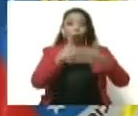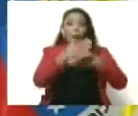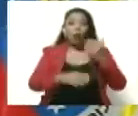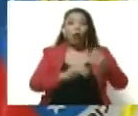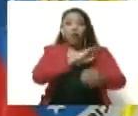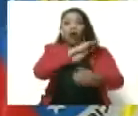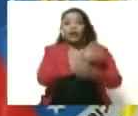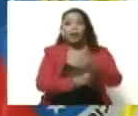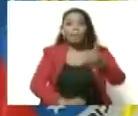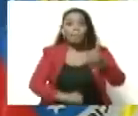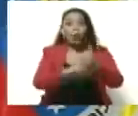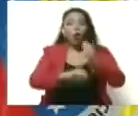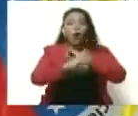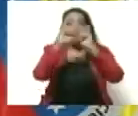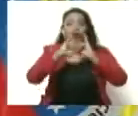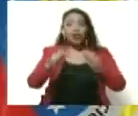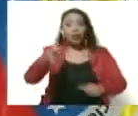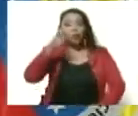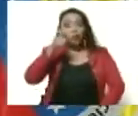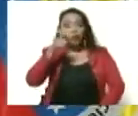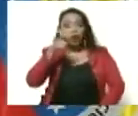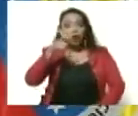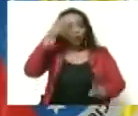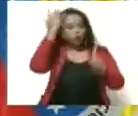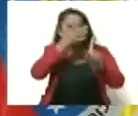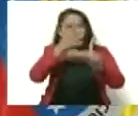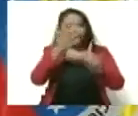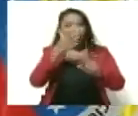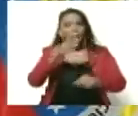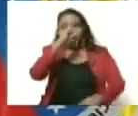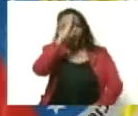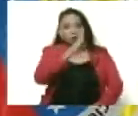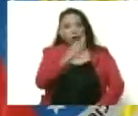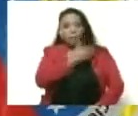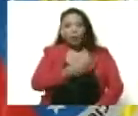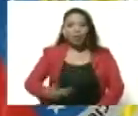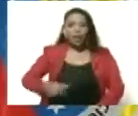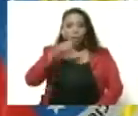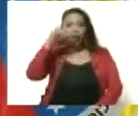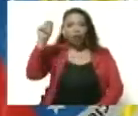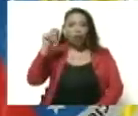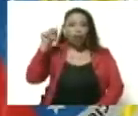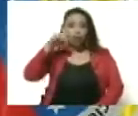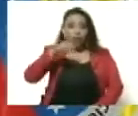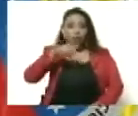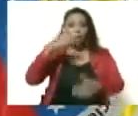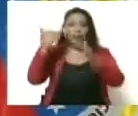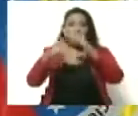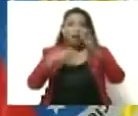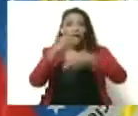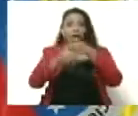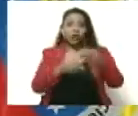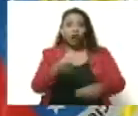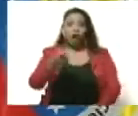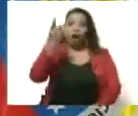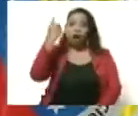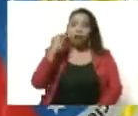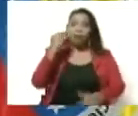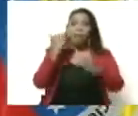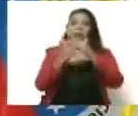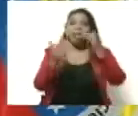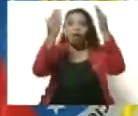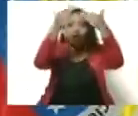plan Navidades Felices y Seguras por instrucciones precisas de nuestro presidente y este mensaje que también lo hizo el día de ayer, es un